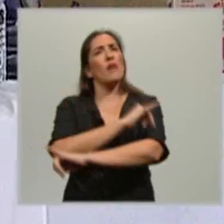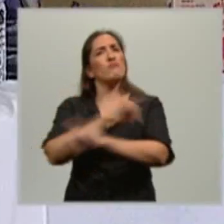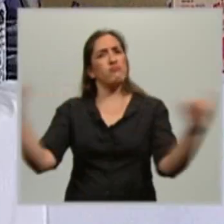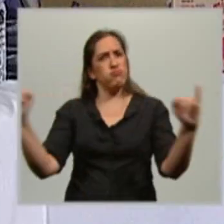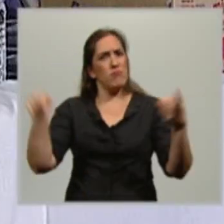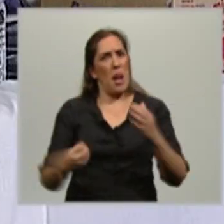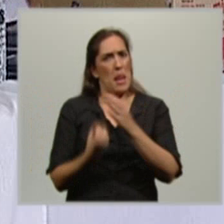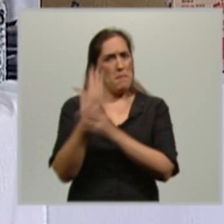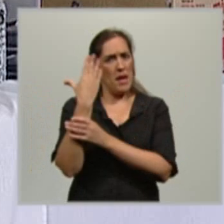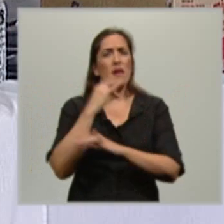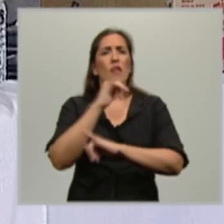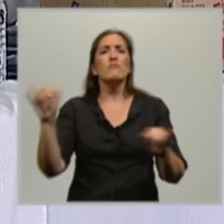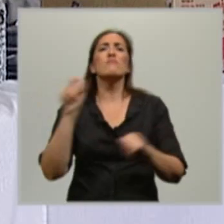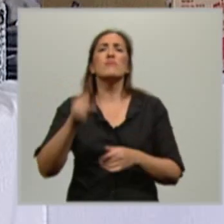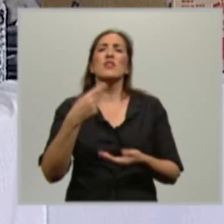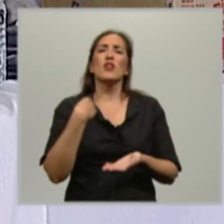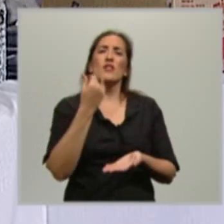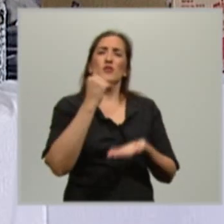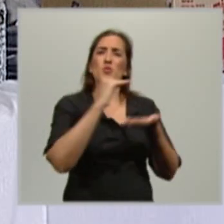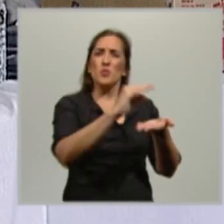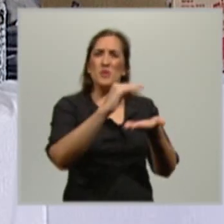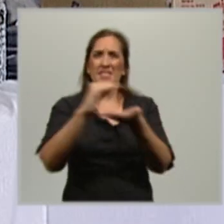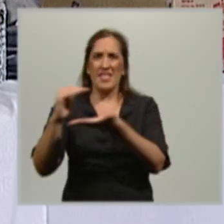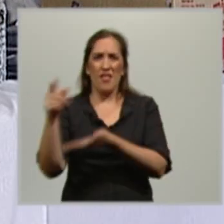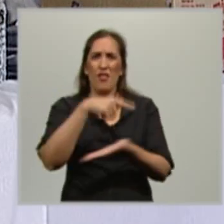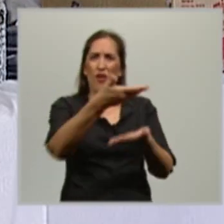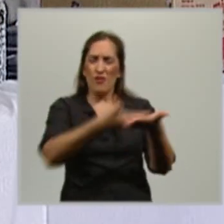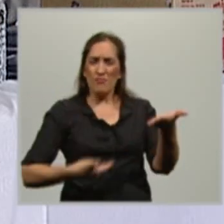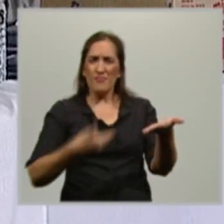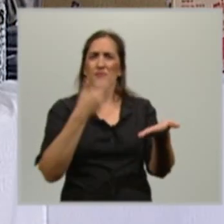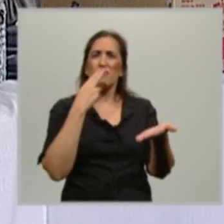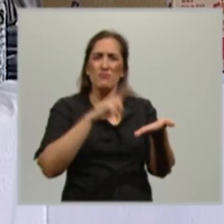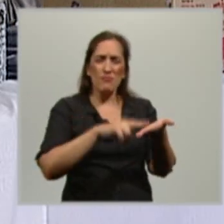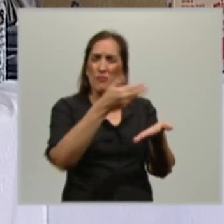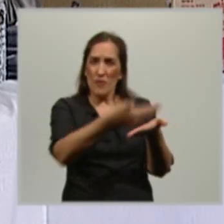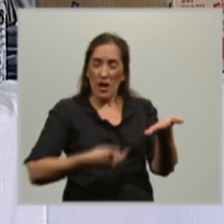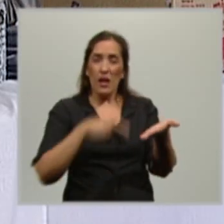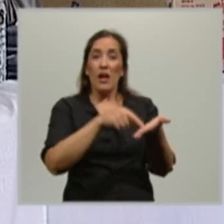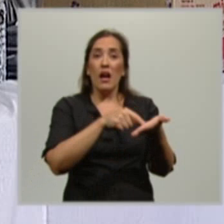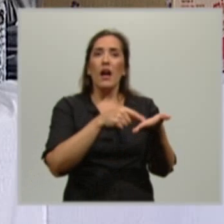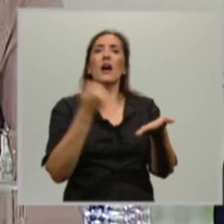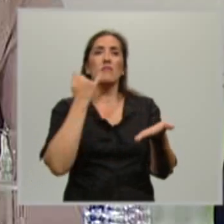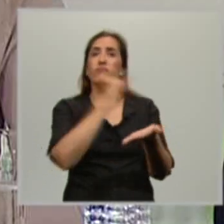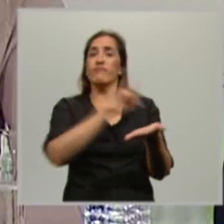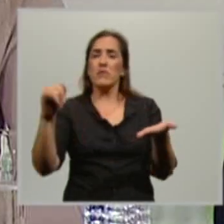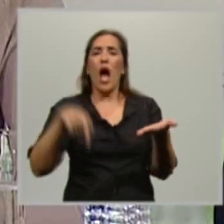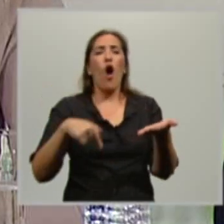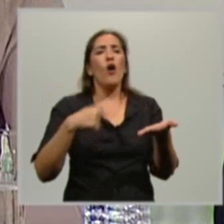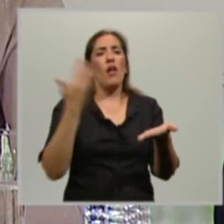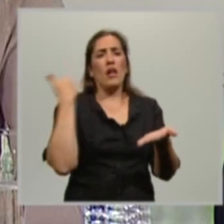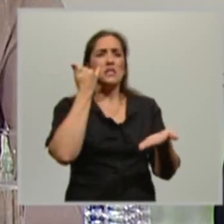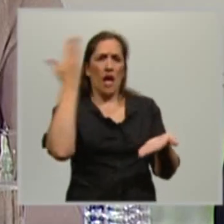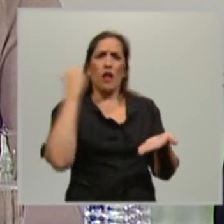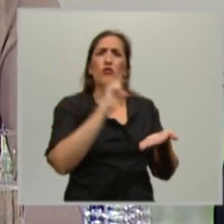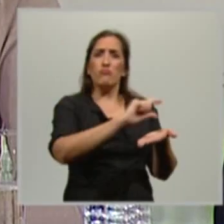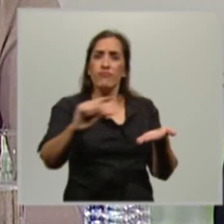presentaban la reducción de subsidios y decían que íbamos a exceptuar de esa reducción